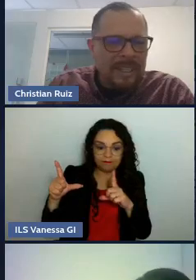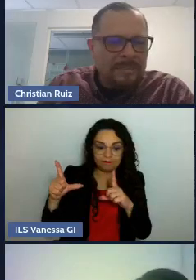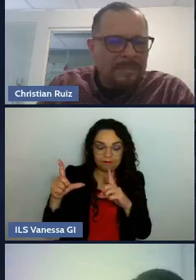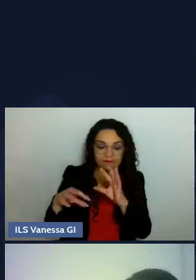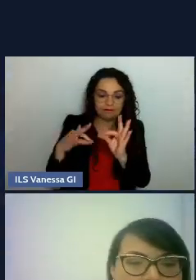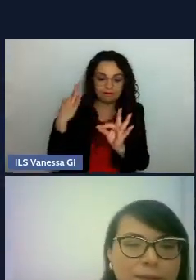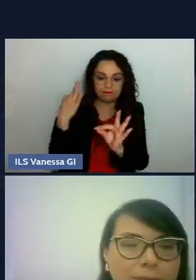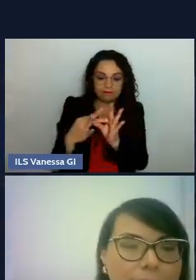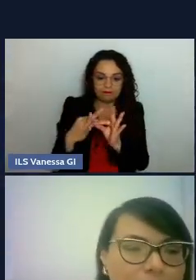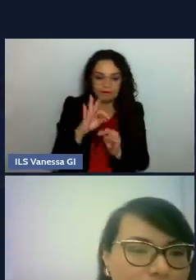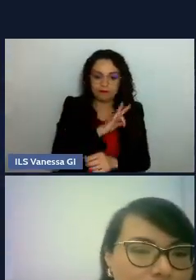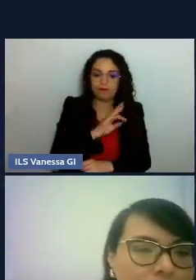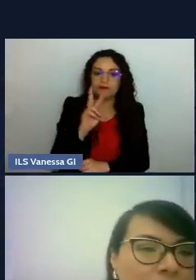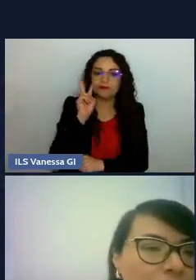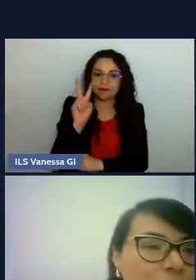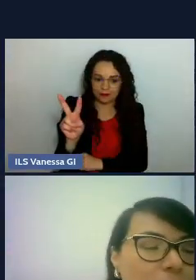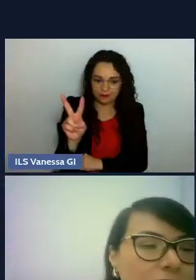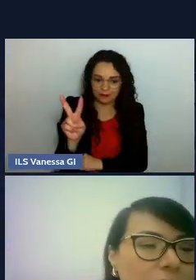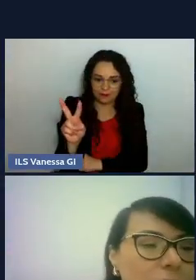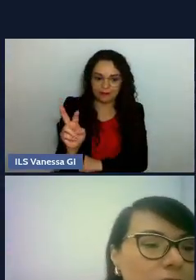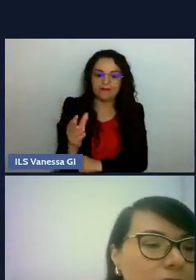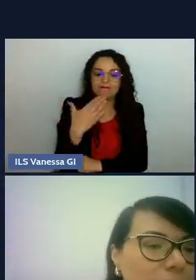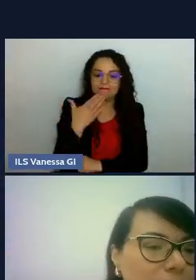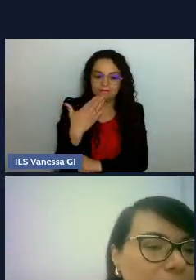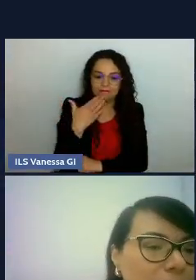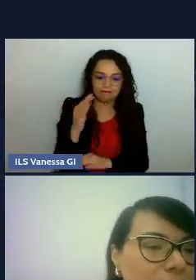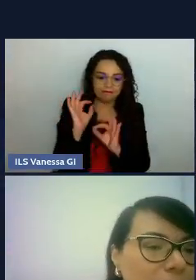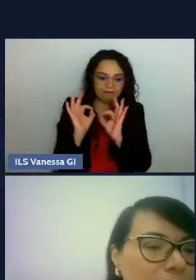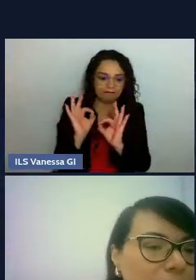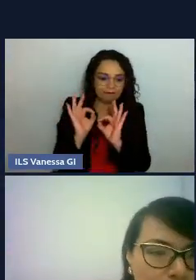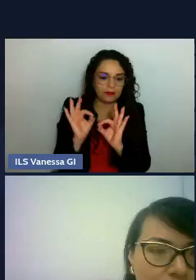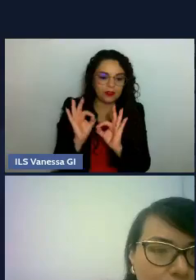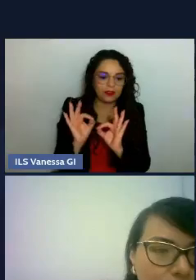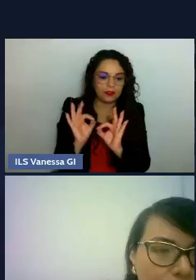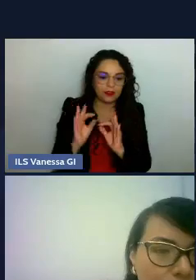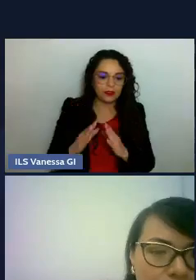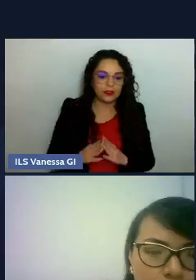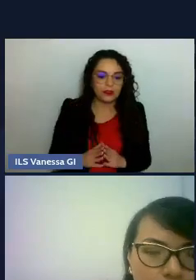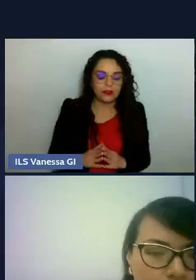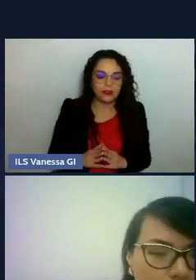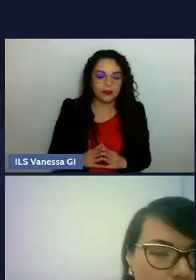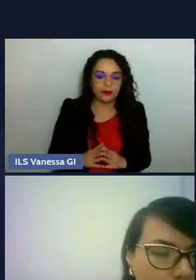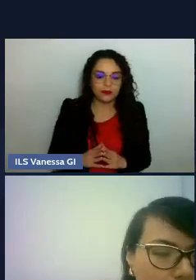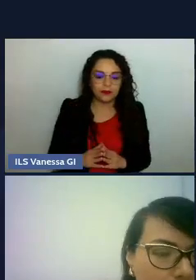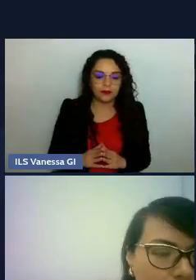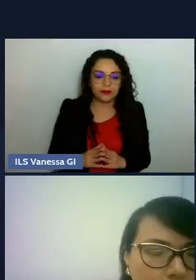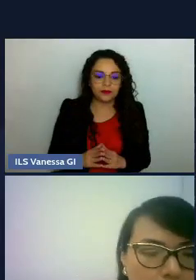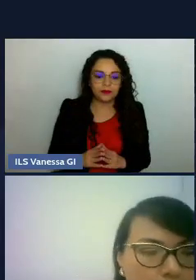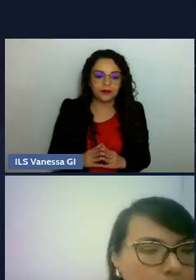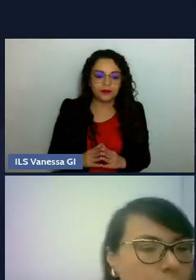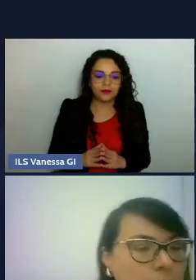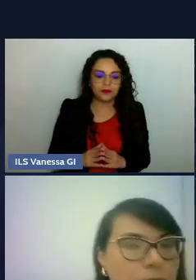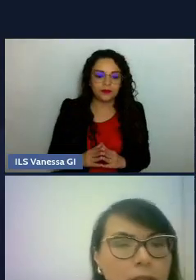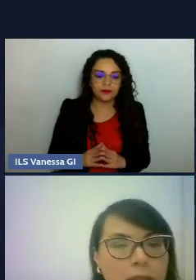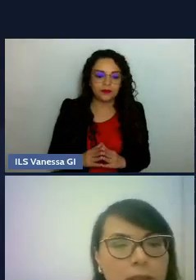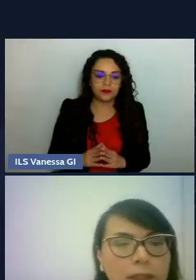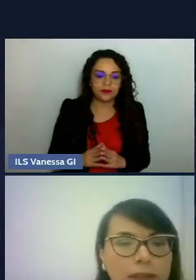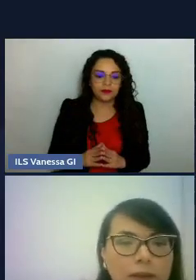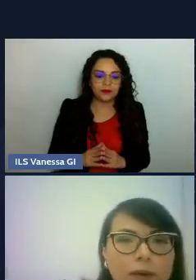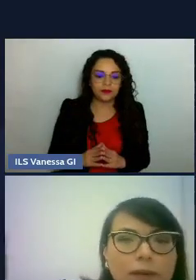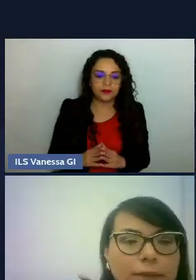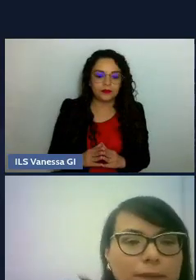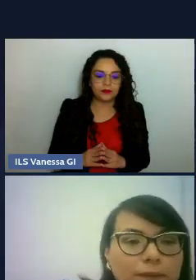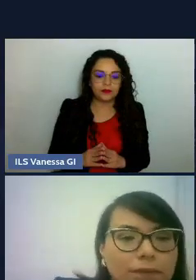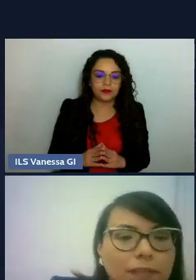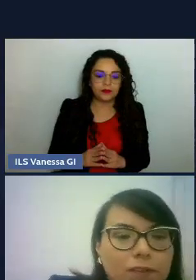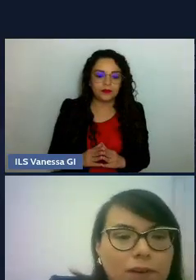Ok, gracias. Ahí está. ¿Nos podemos ir un poquito más atrás, Cris, por favor? ¿Yo tengo el control?